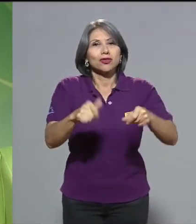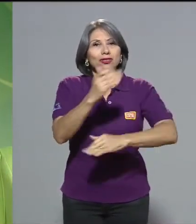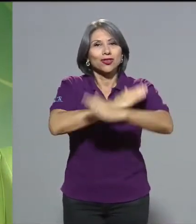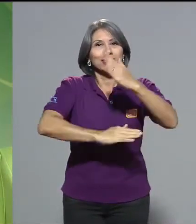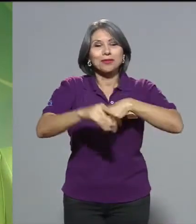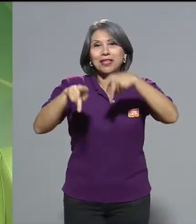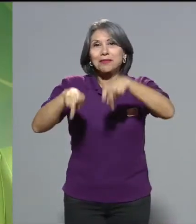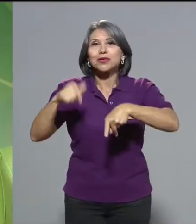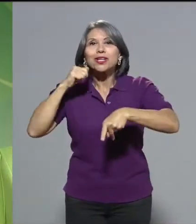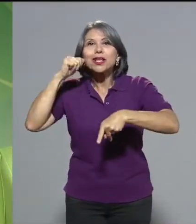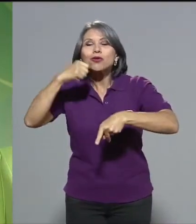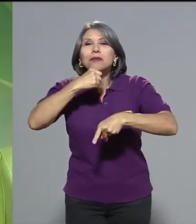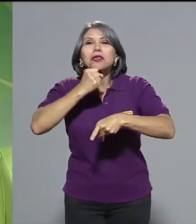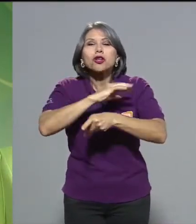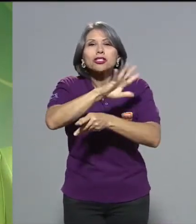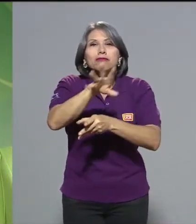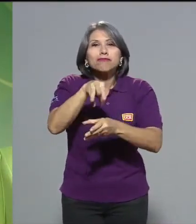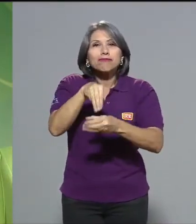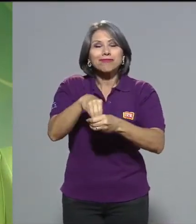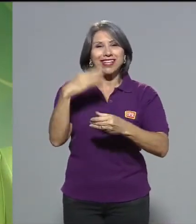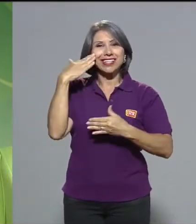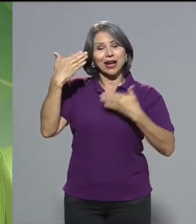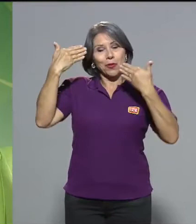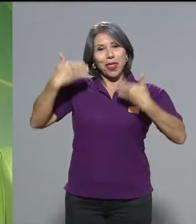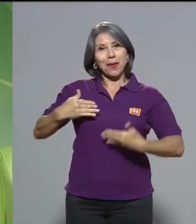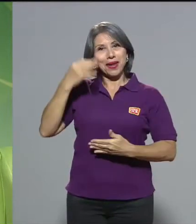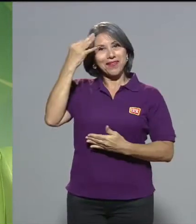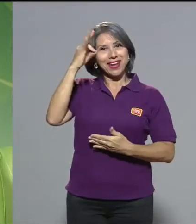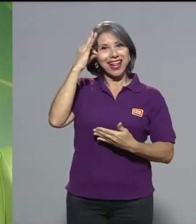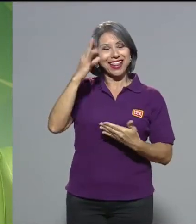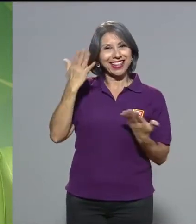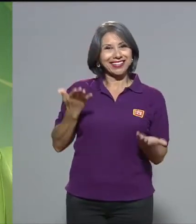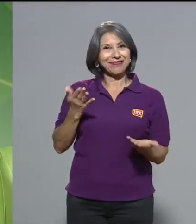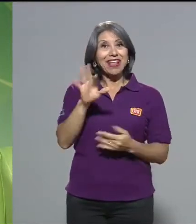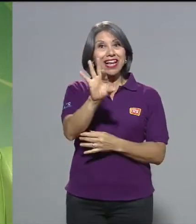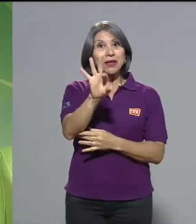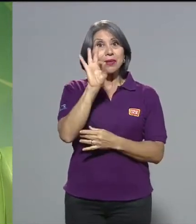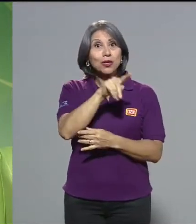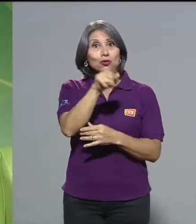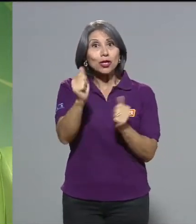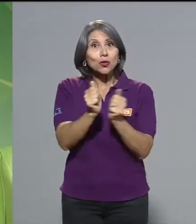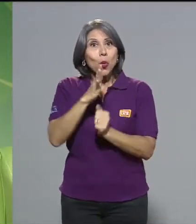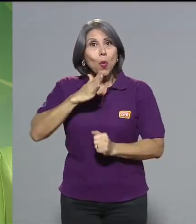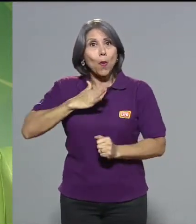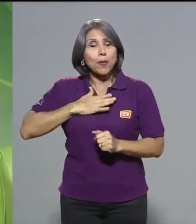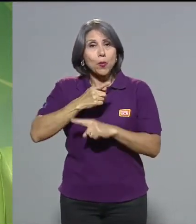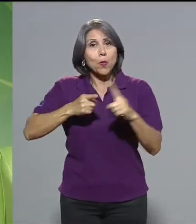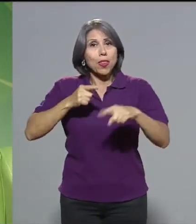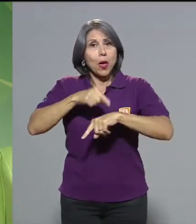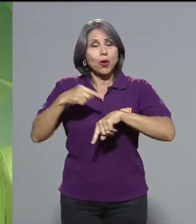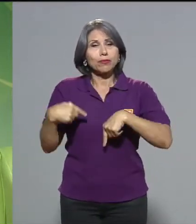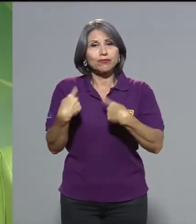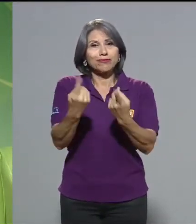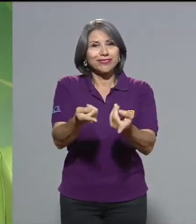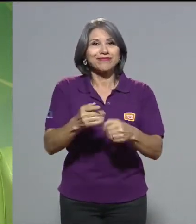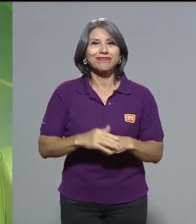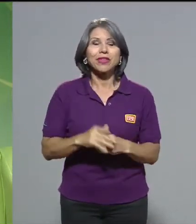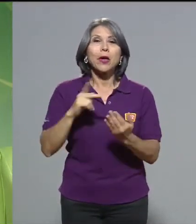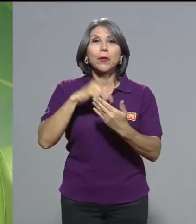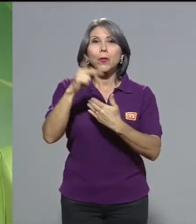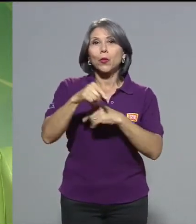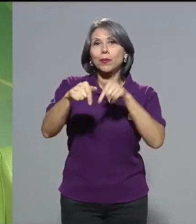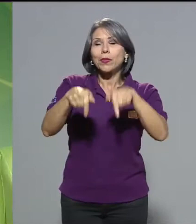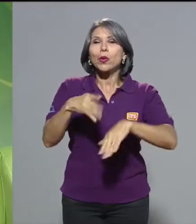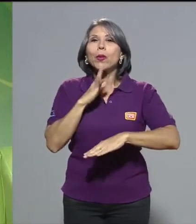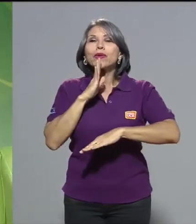y personas adultas mayores. Le saluda María Fernanda Jiménez y le invito a que me acompañe la siguiente media hora. En la edición de hoy vamos a